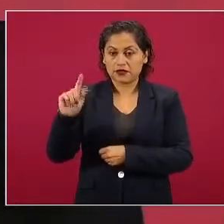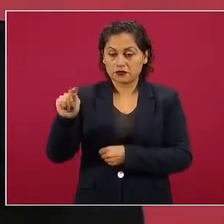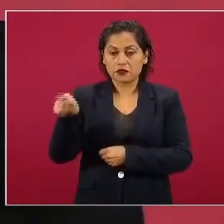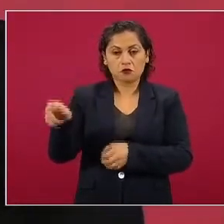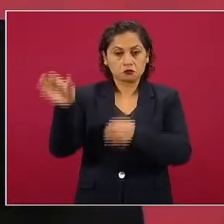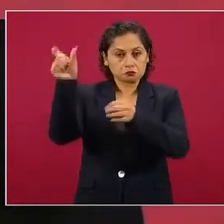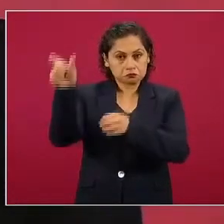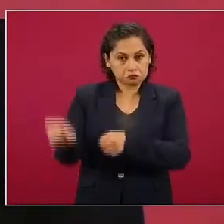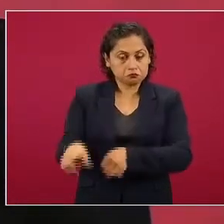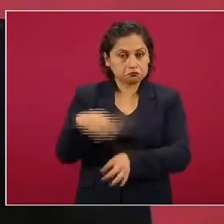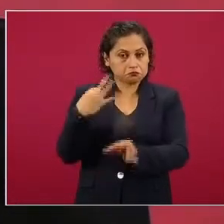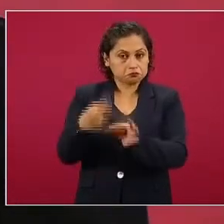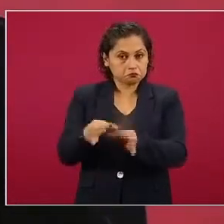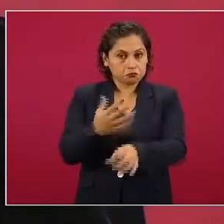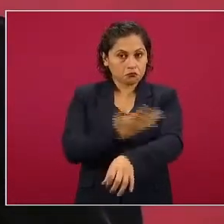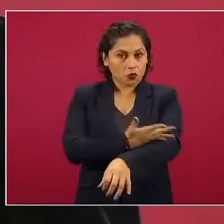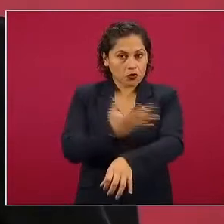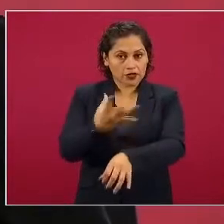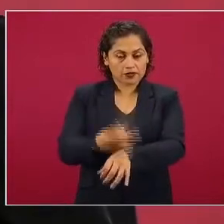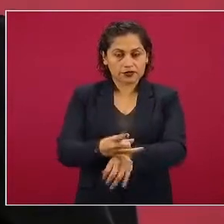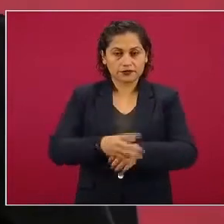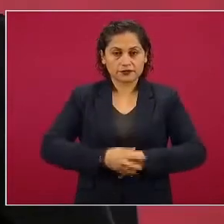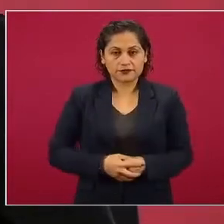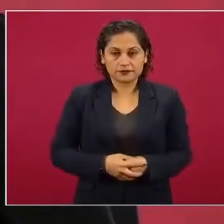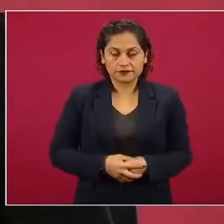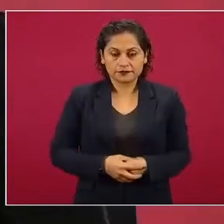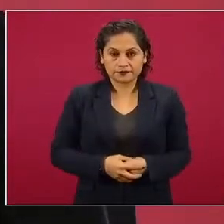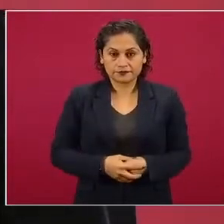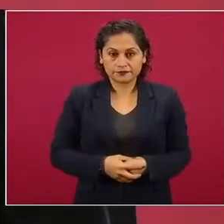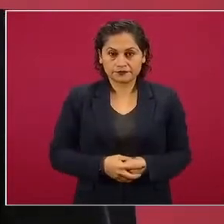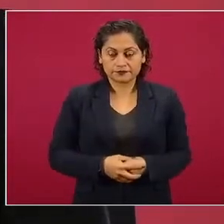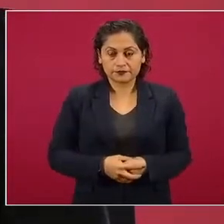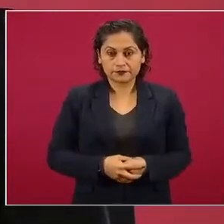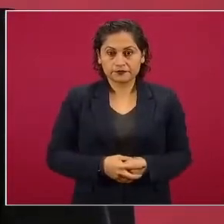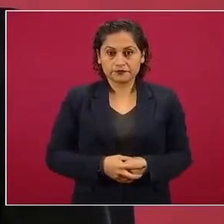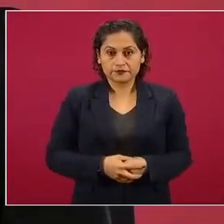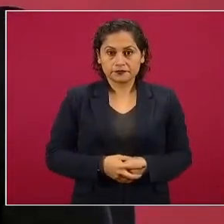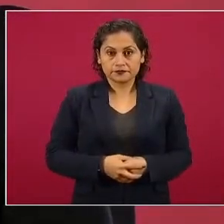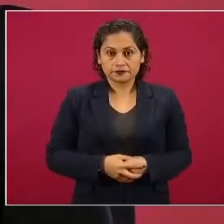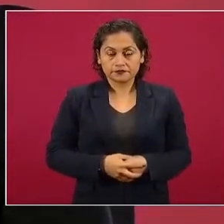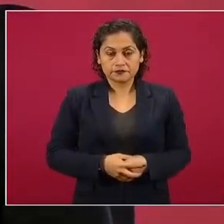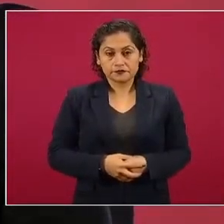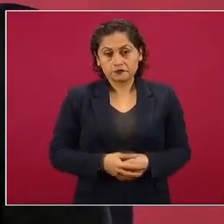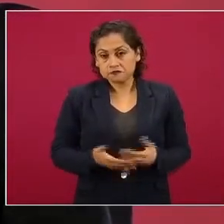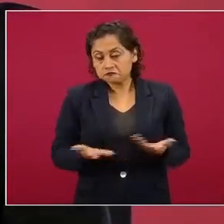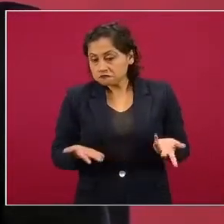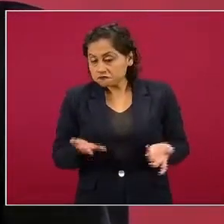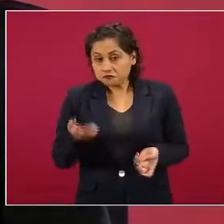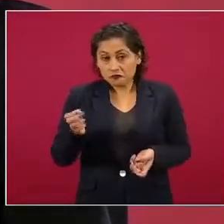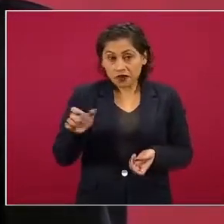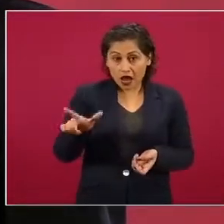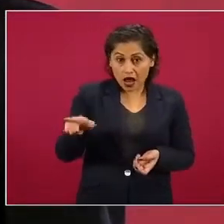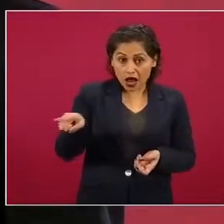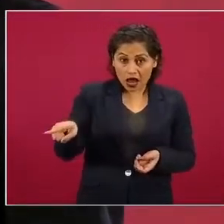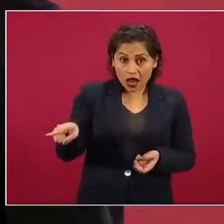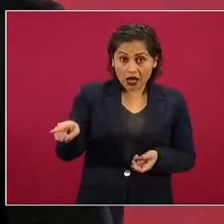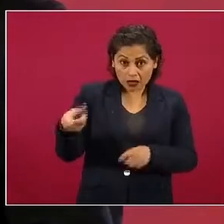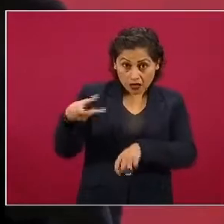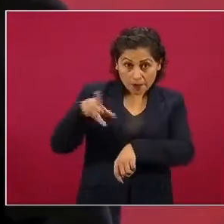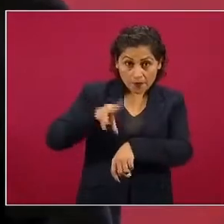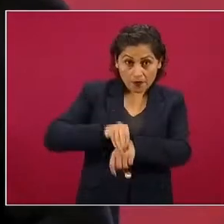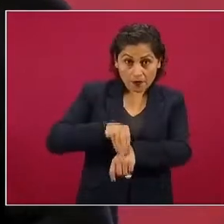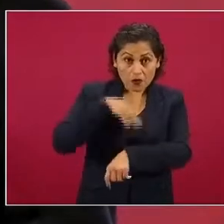y no va a permitir